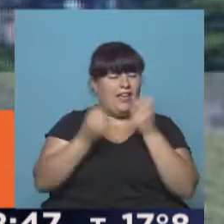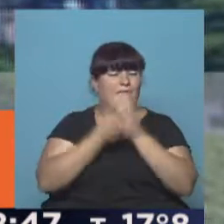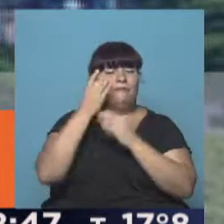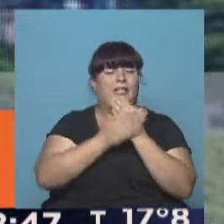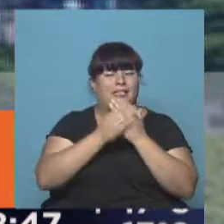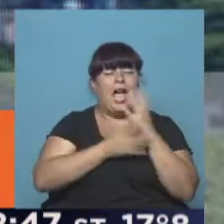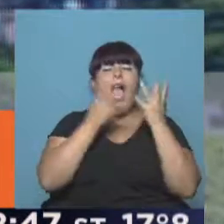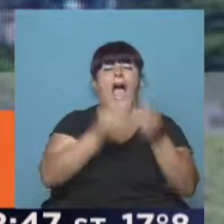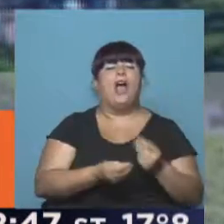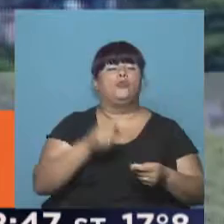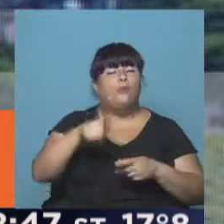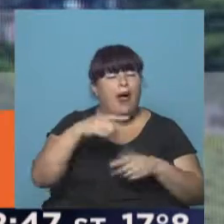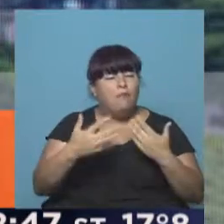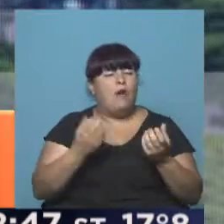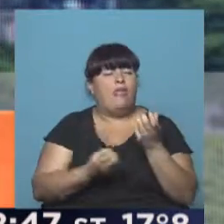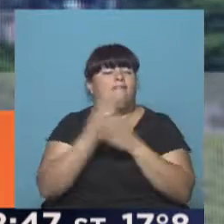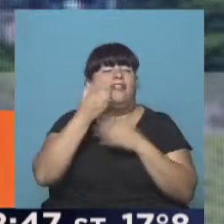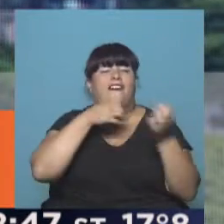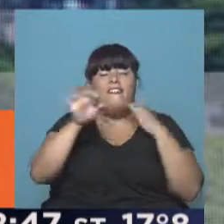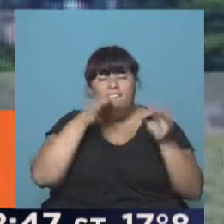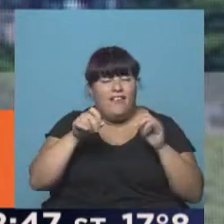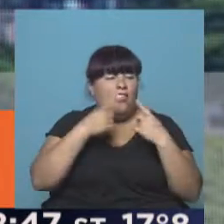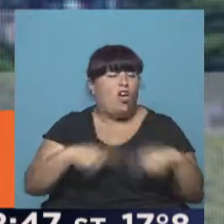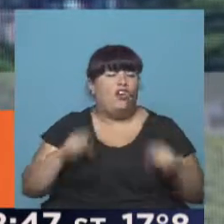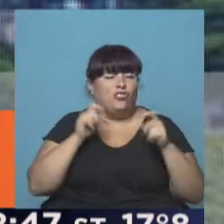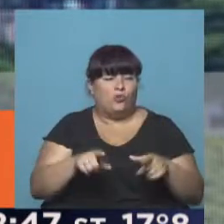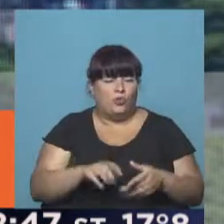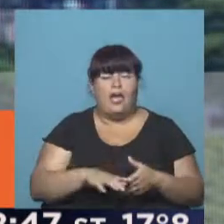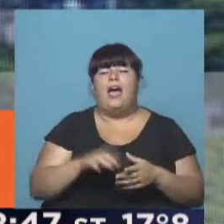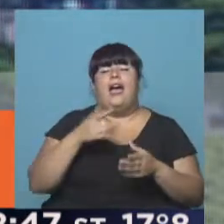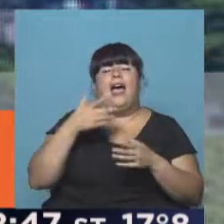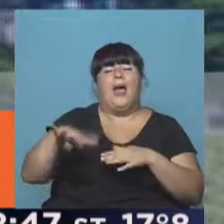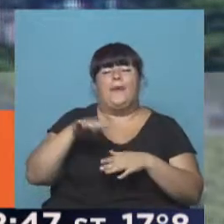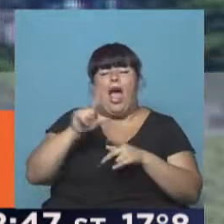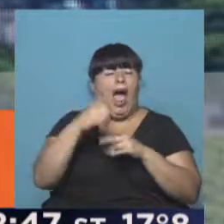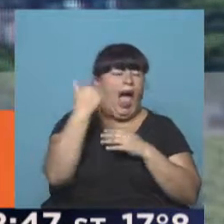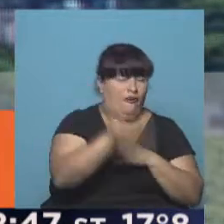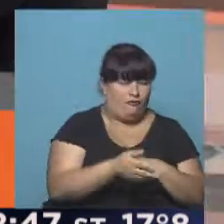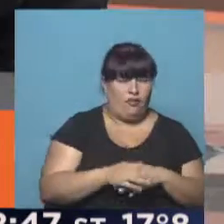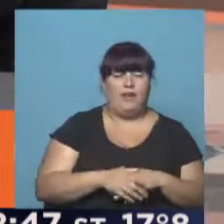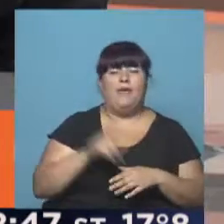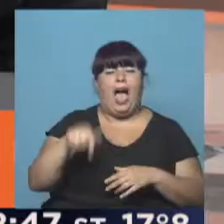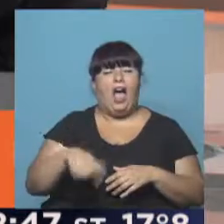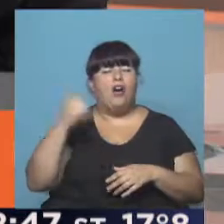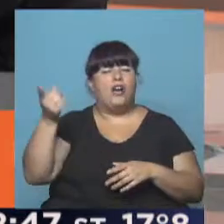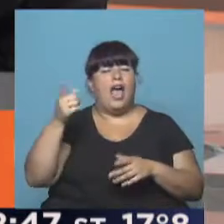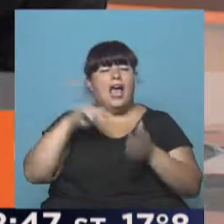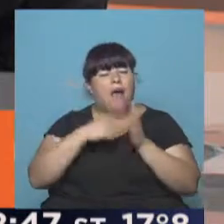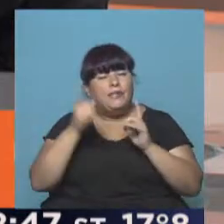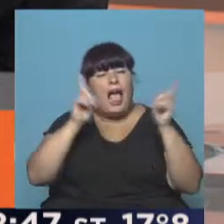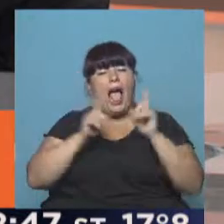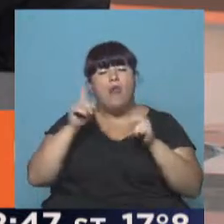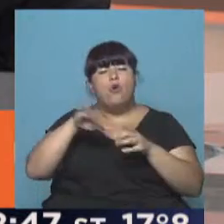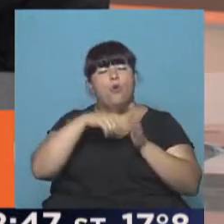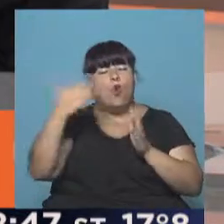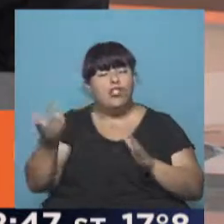es ayudar a que los emprendedores puedan vender lo que venden fuera del barrio en el que viven ahora nos está escuchando algún porteño o alguien de